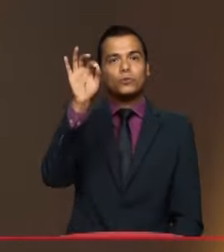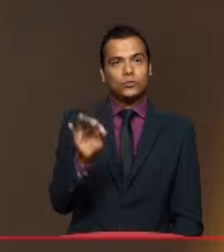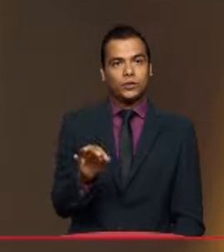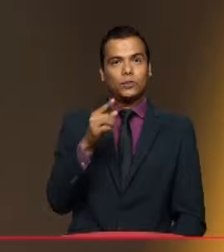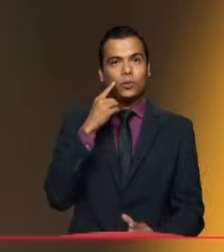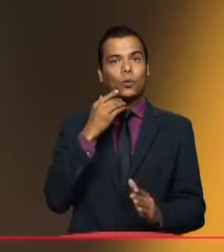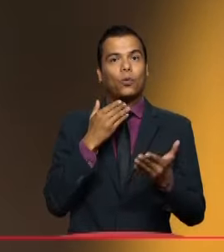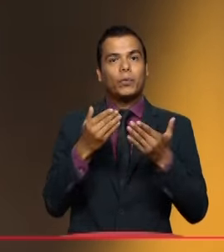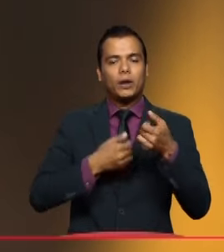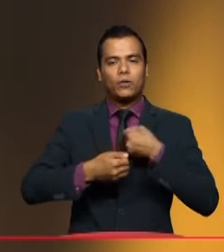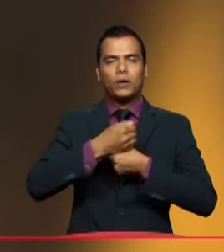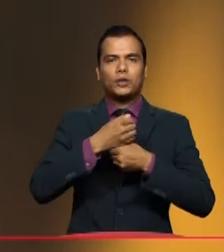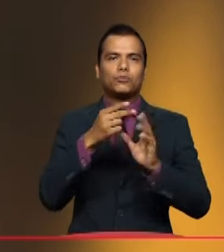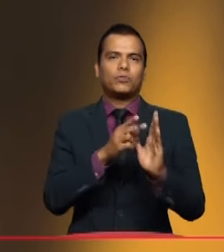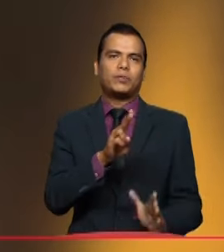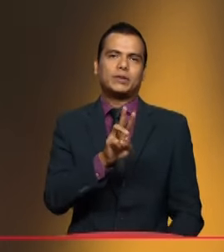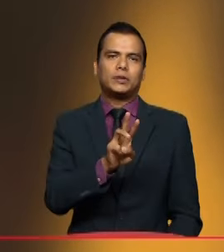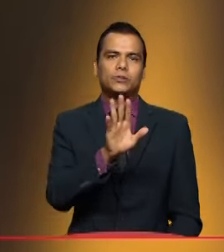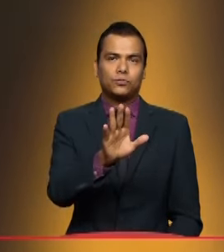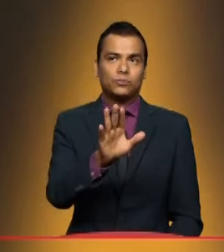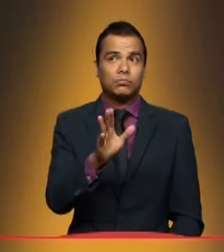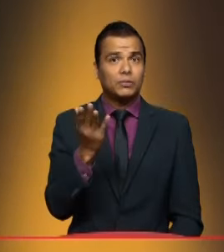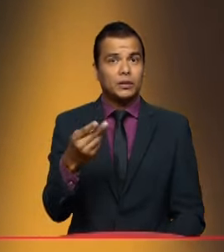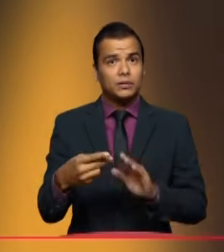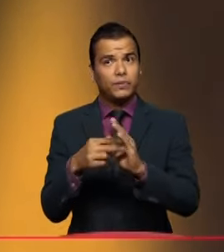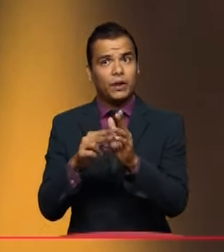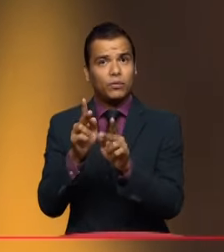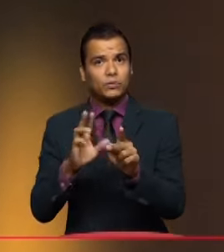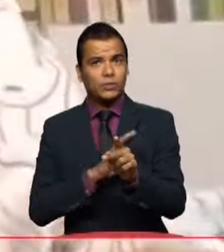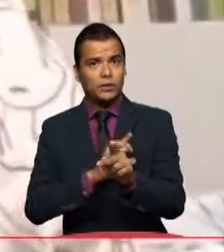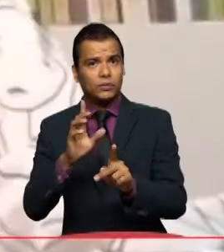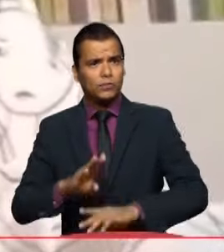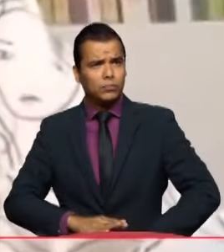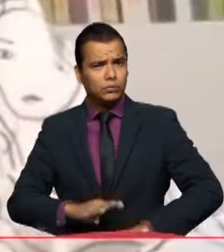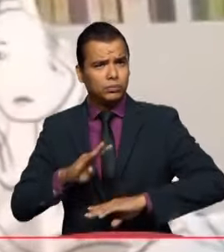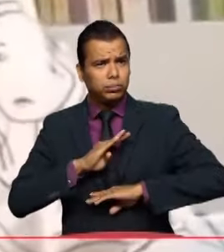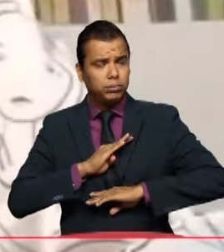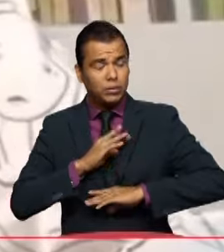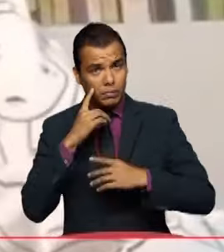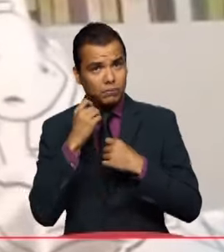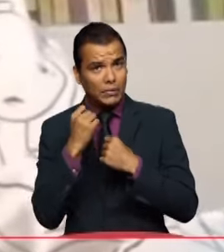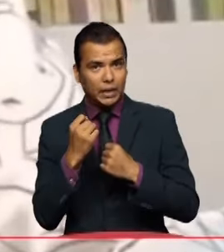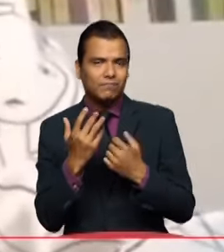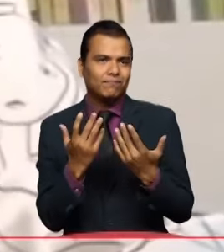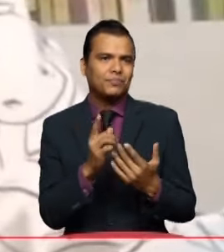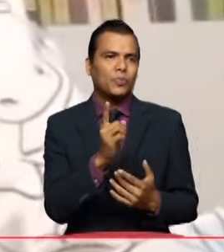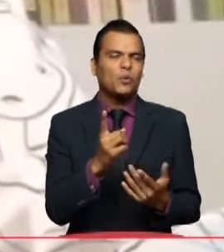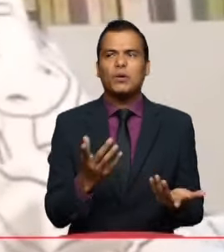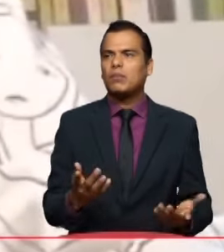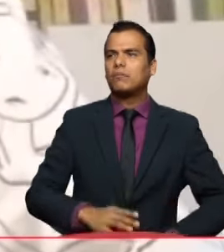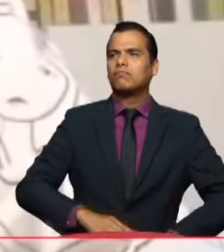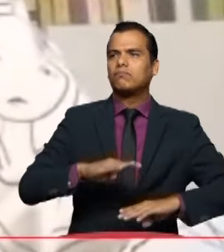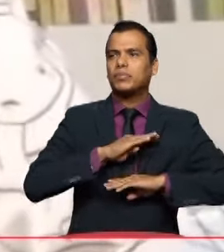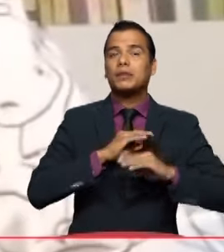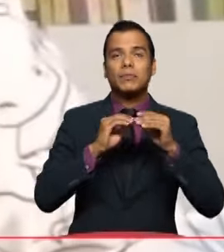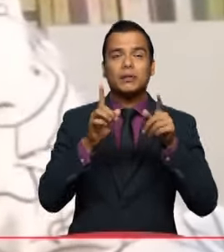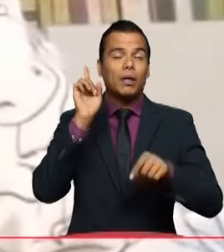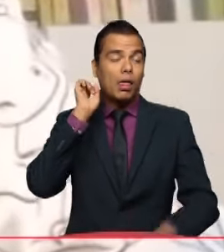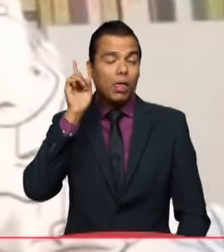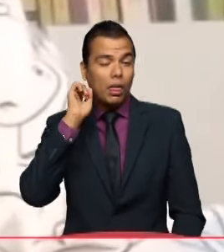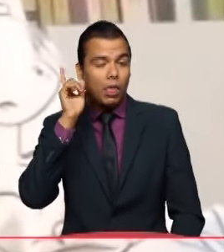ver con intolerancia relaciona el uso de bebidas alcohólicas. Hay una